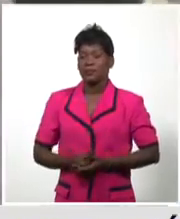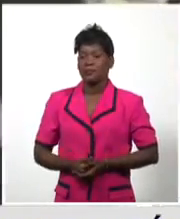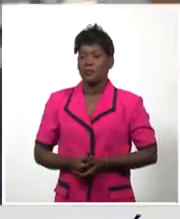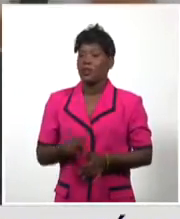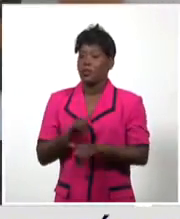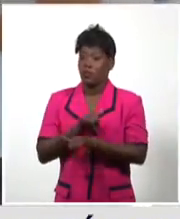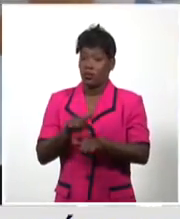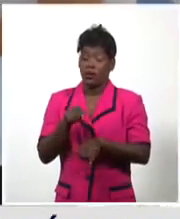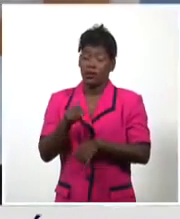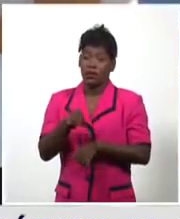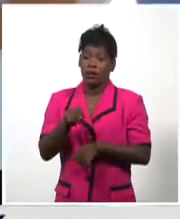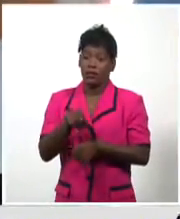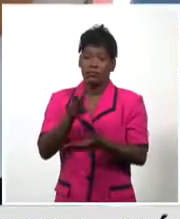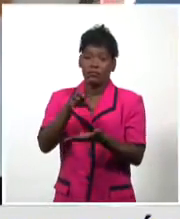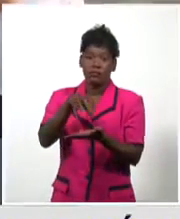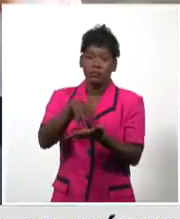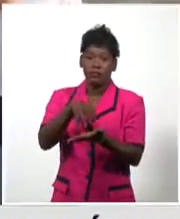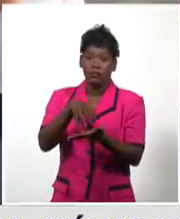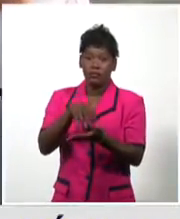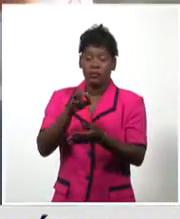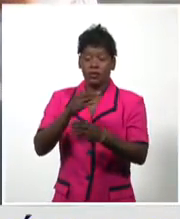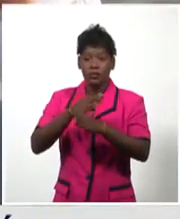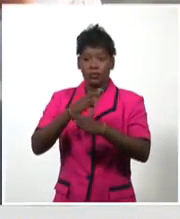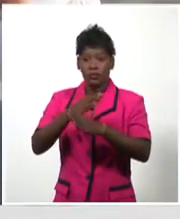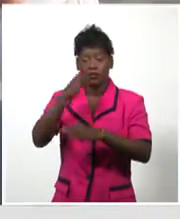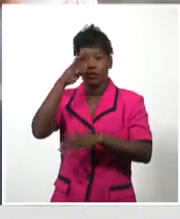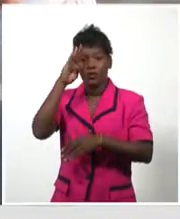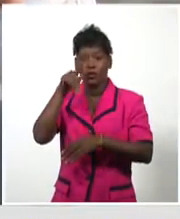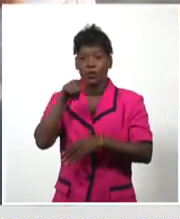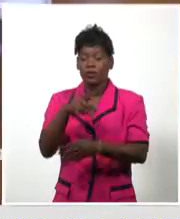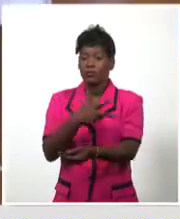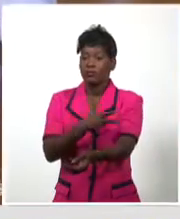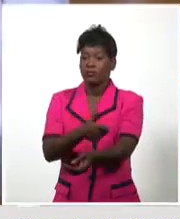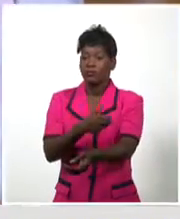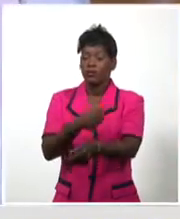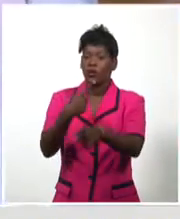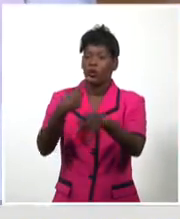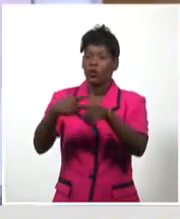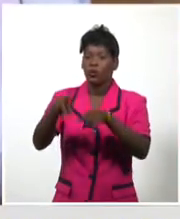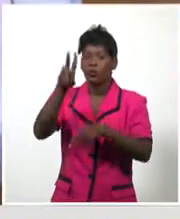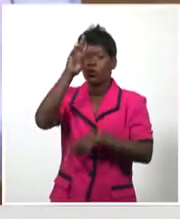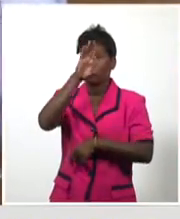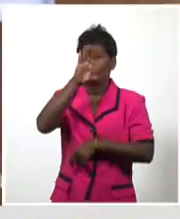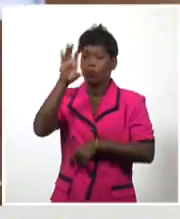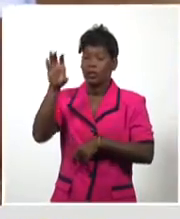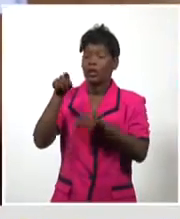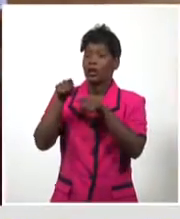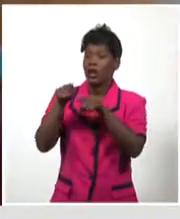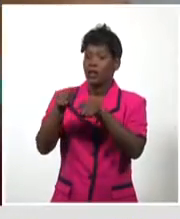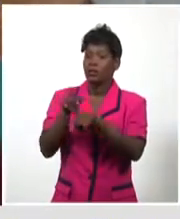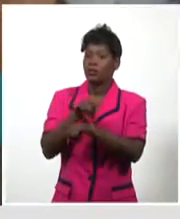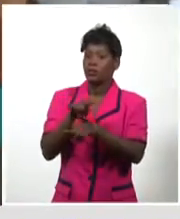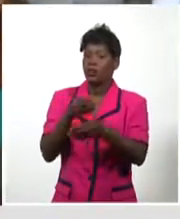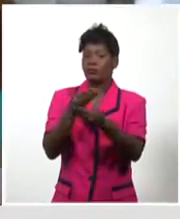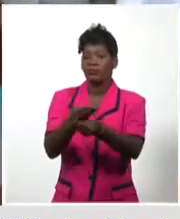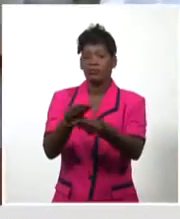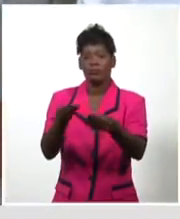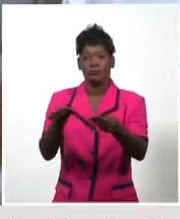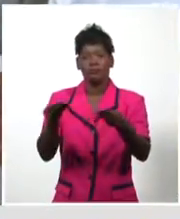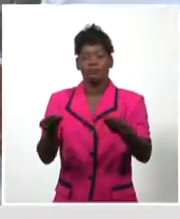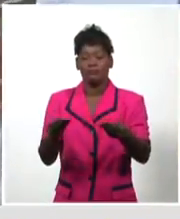contra la COVID-19 en la región oriental, el donativo también llegó hasta el Hospital Provincial Saturnino Lora y el Infantil Norte,